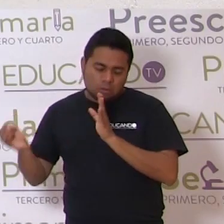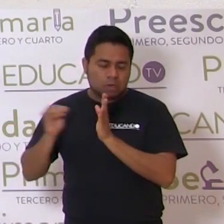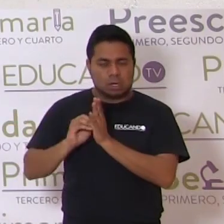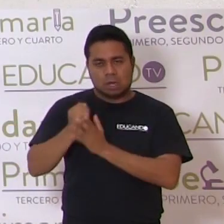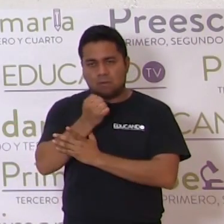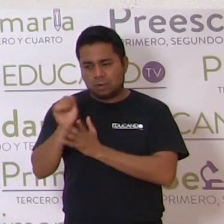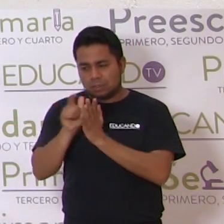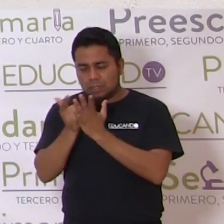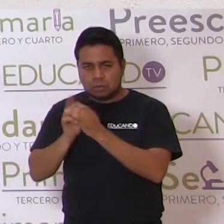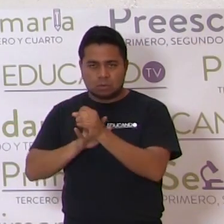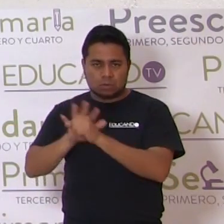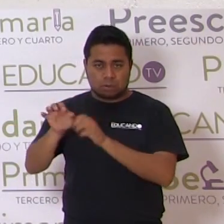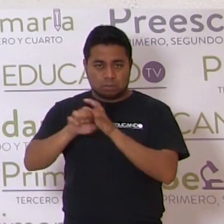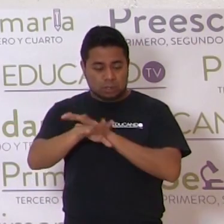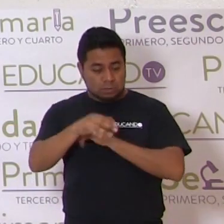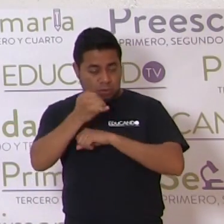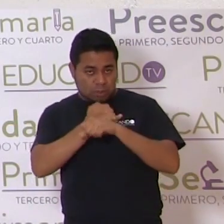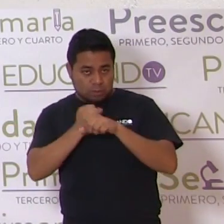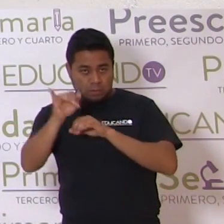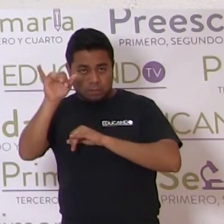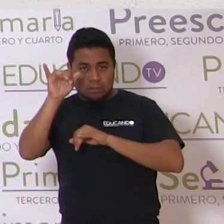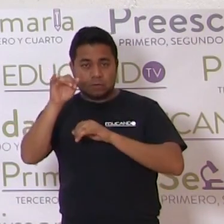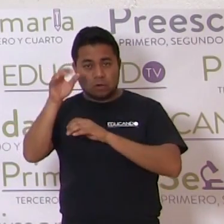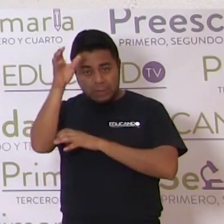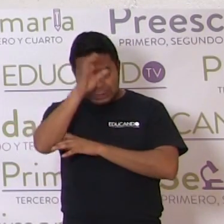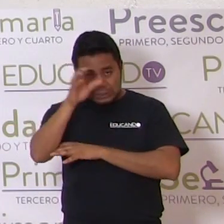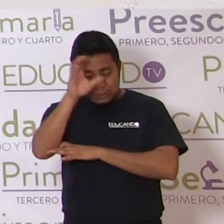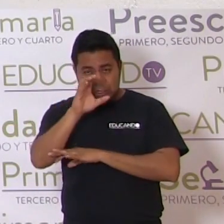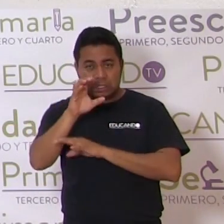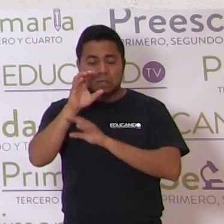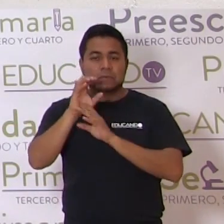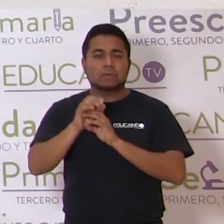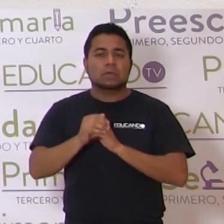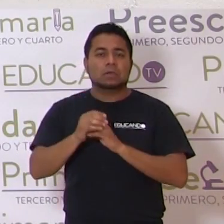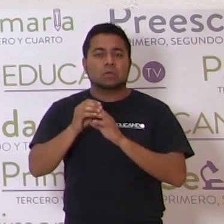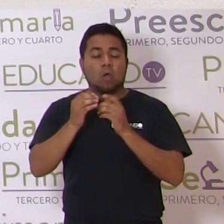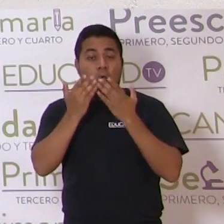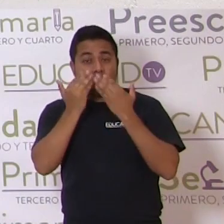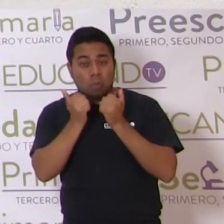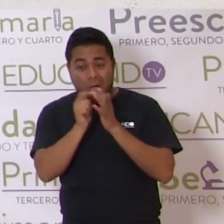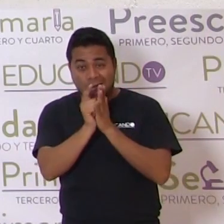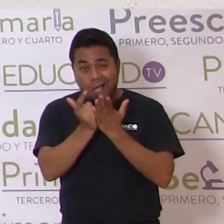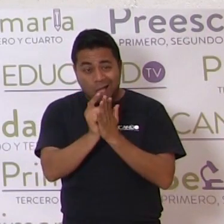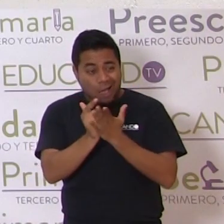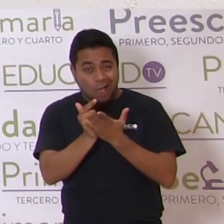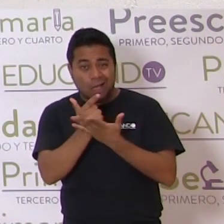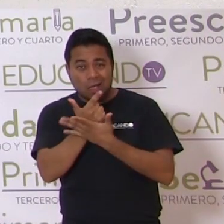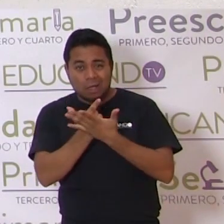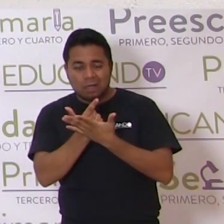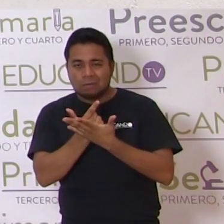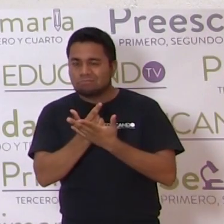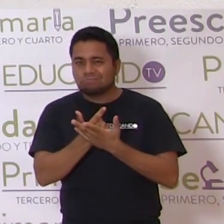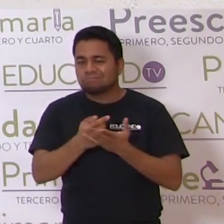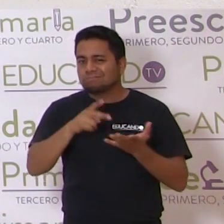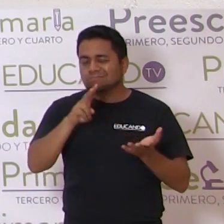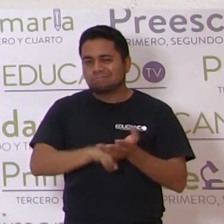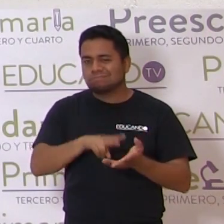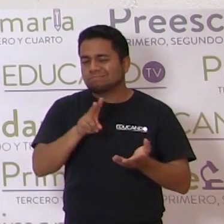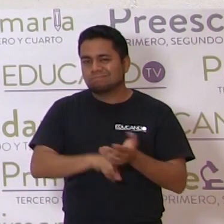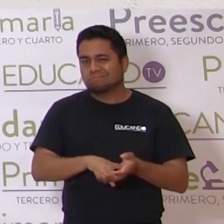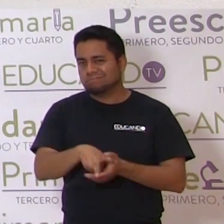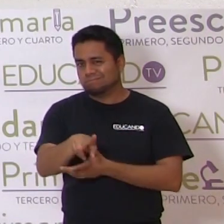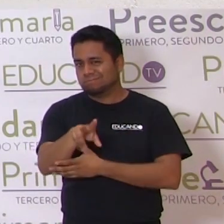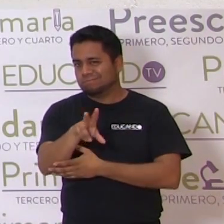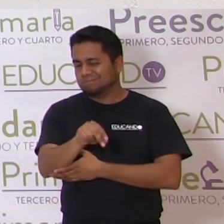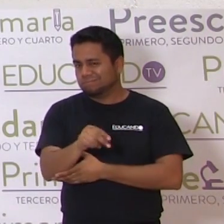Un informe científico o una investigación que carezca de una bibliografía no tiene mucha credibilidad